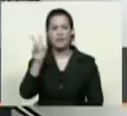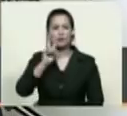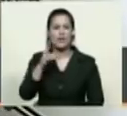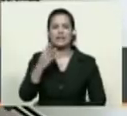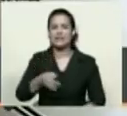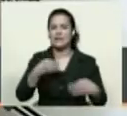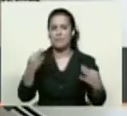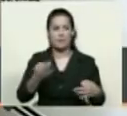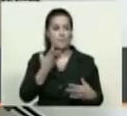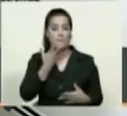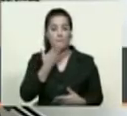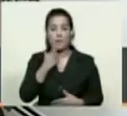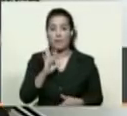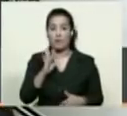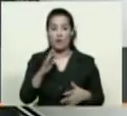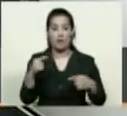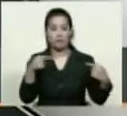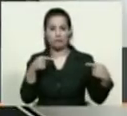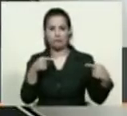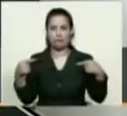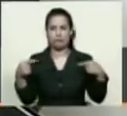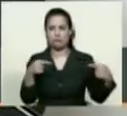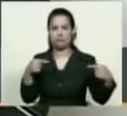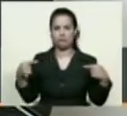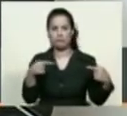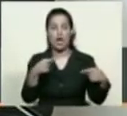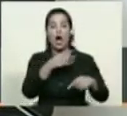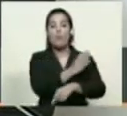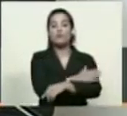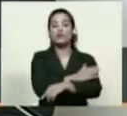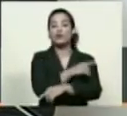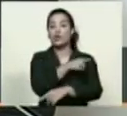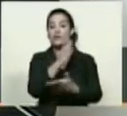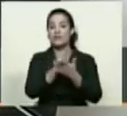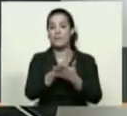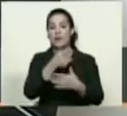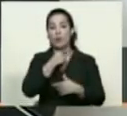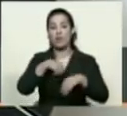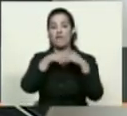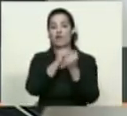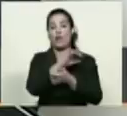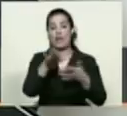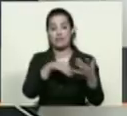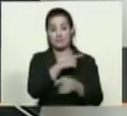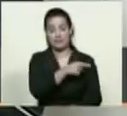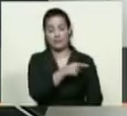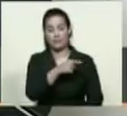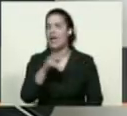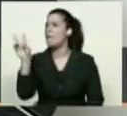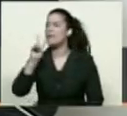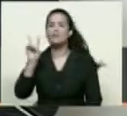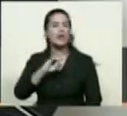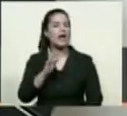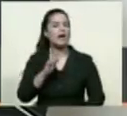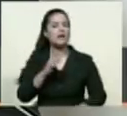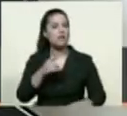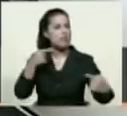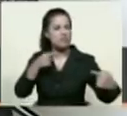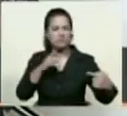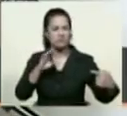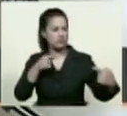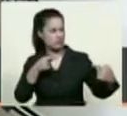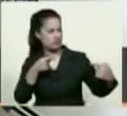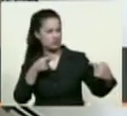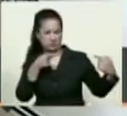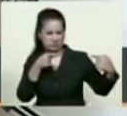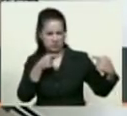generan de la opción que toma la derecha venezolana hacia la violencia, en Venezuela se dirimen con los votos. Quizás en otros